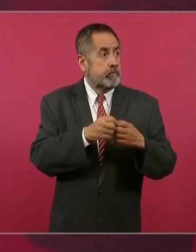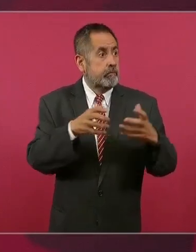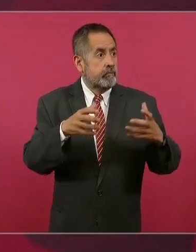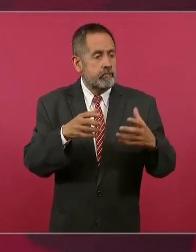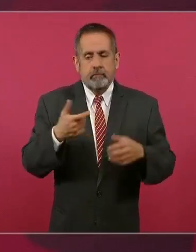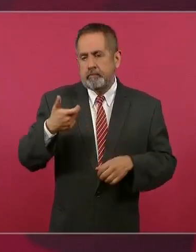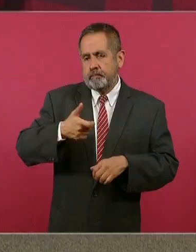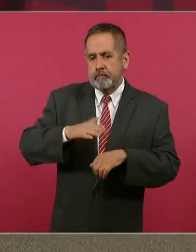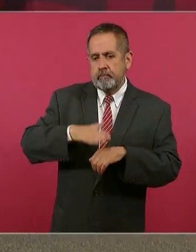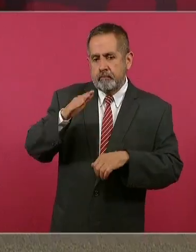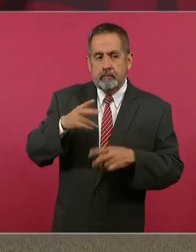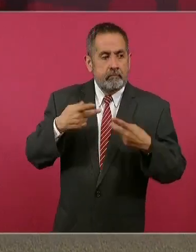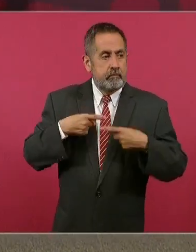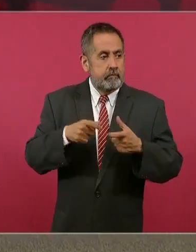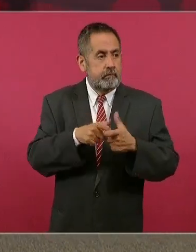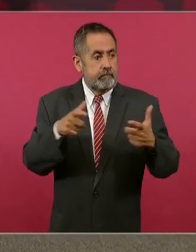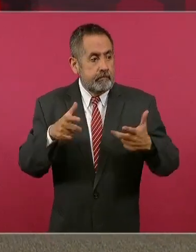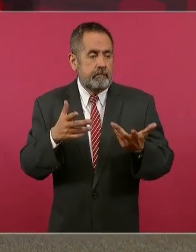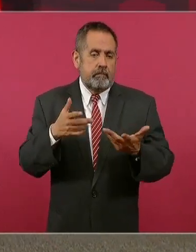crecimiento poblacional,